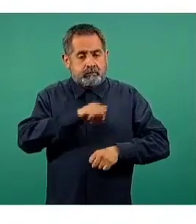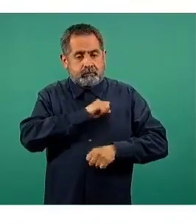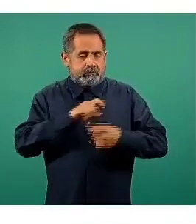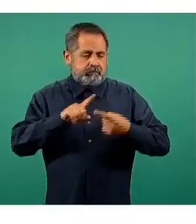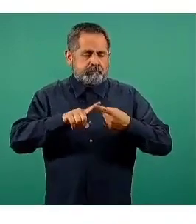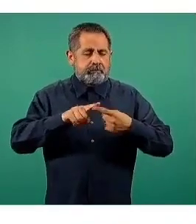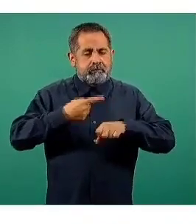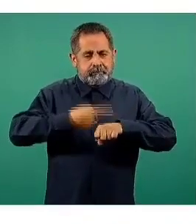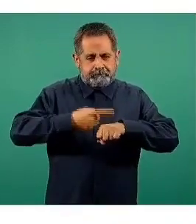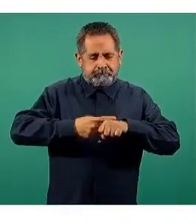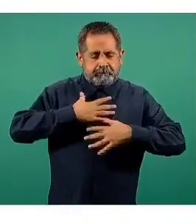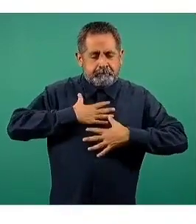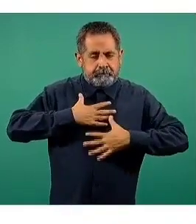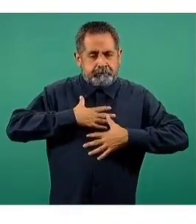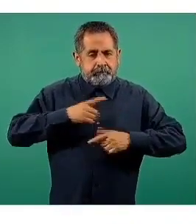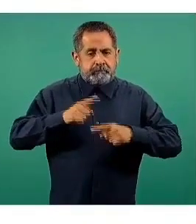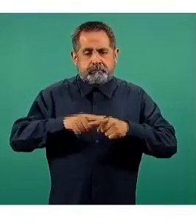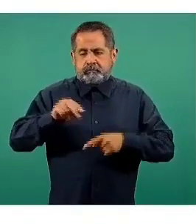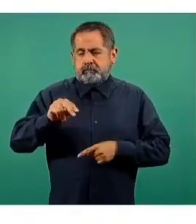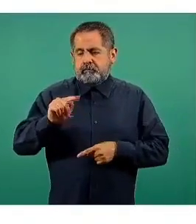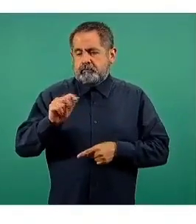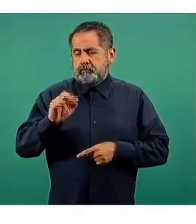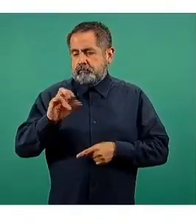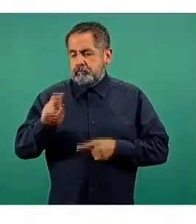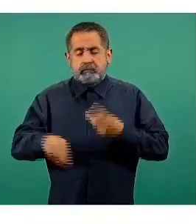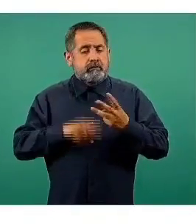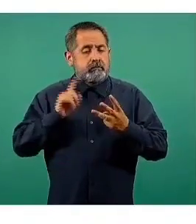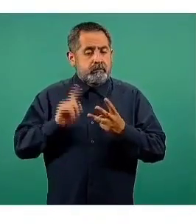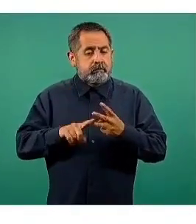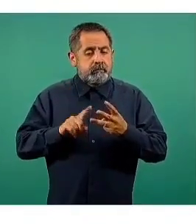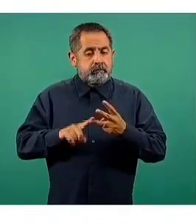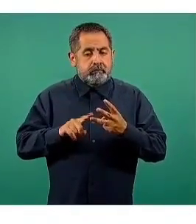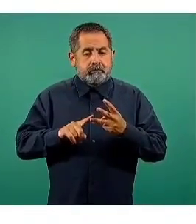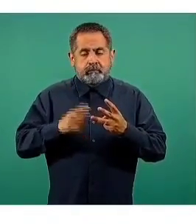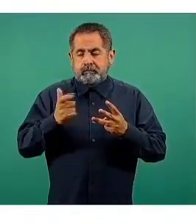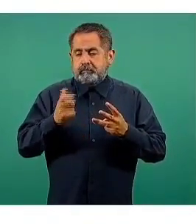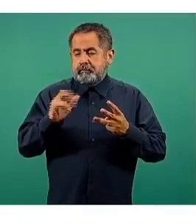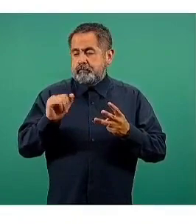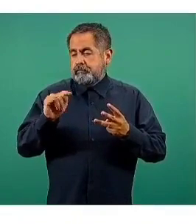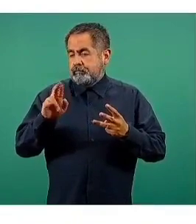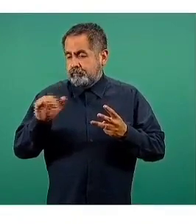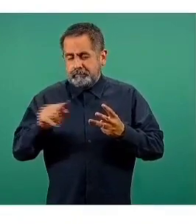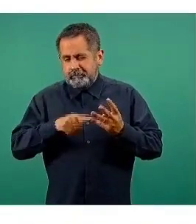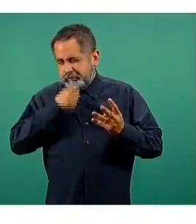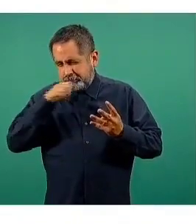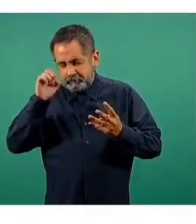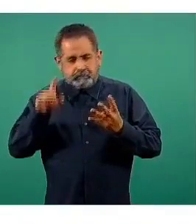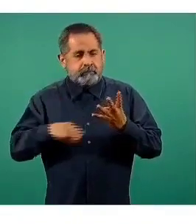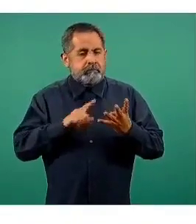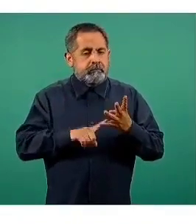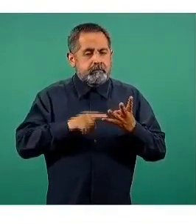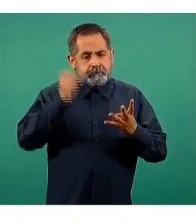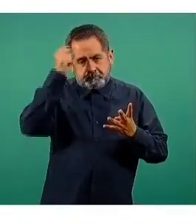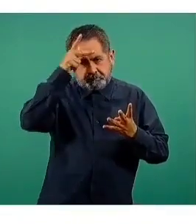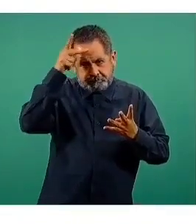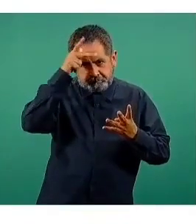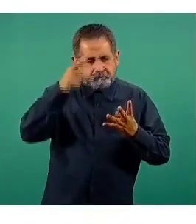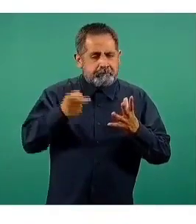enfermedades respiratorias, el de nutrición, el de geriatría, el de